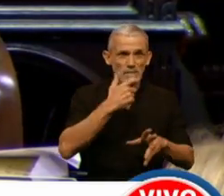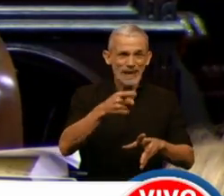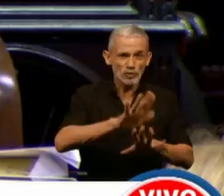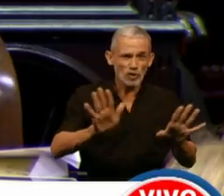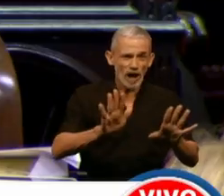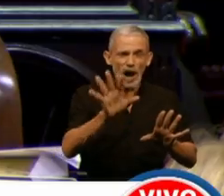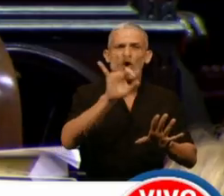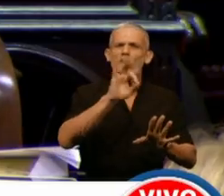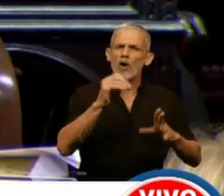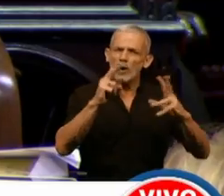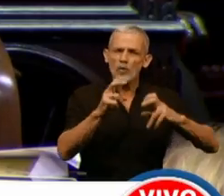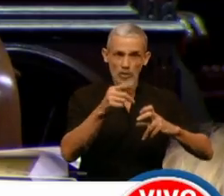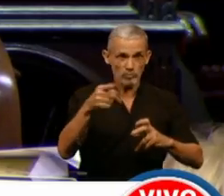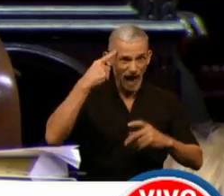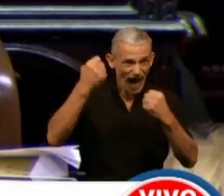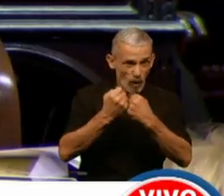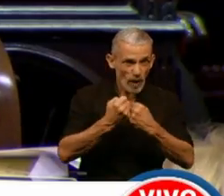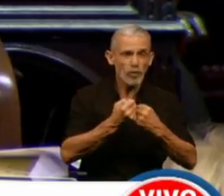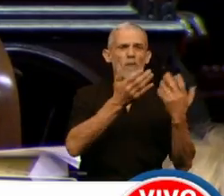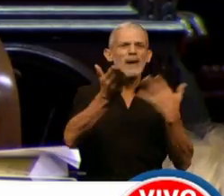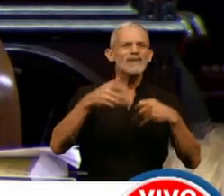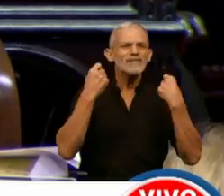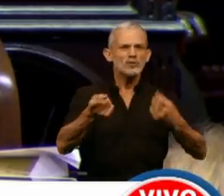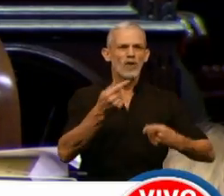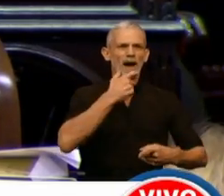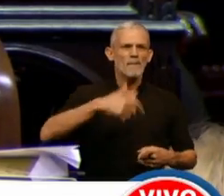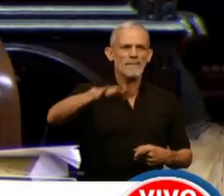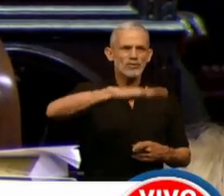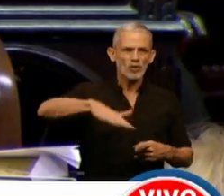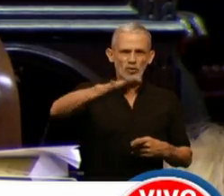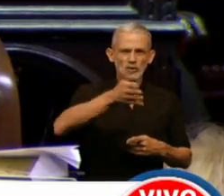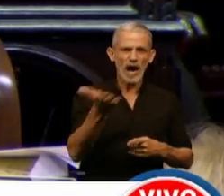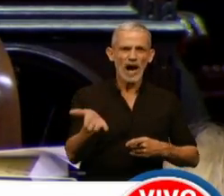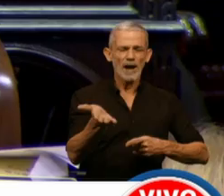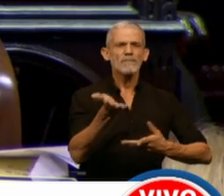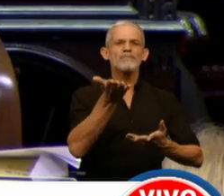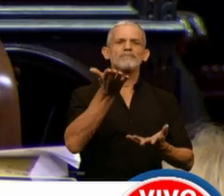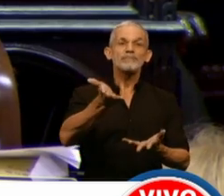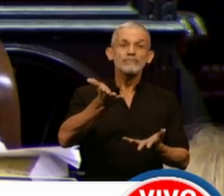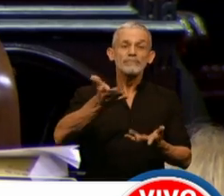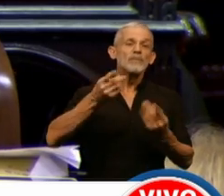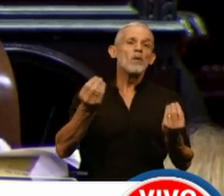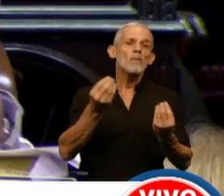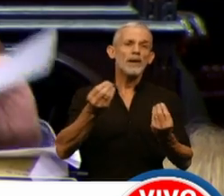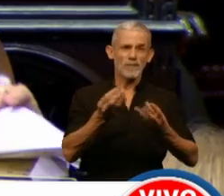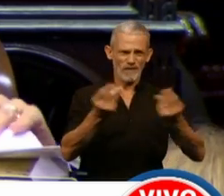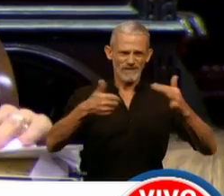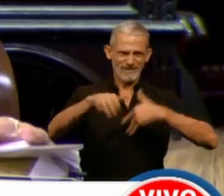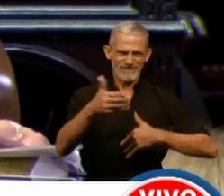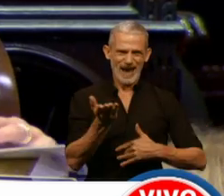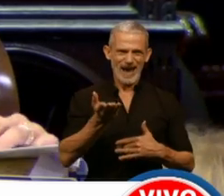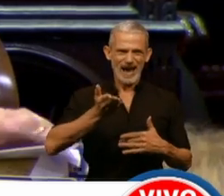mendocinos y las mendocinas no recibamos este beneficio si estuviera tabla me contesta pero no está bueno para concluir